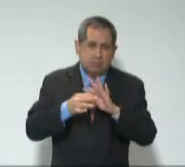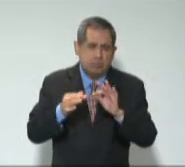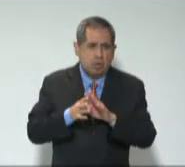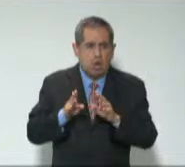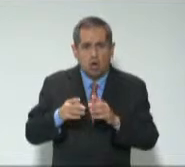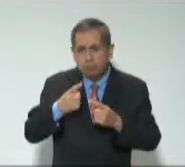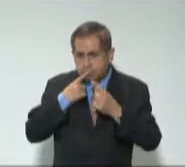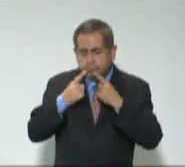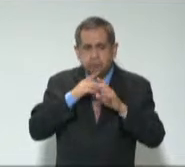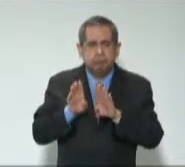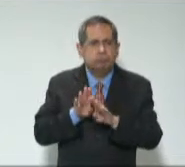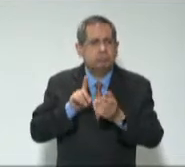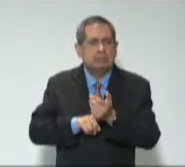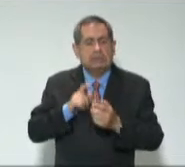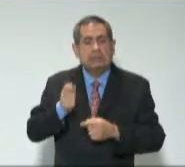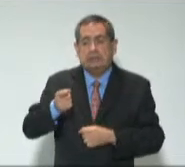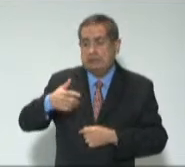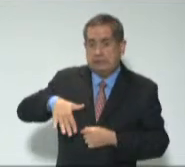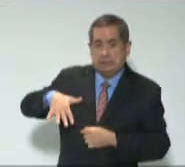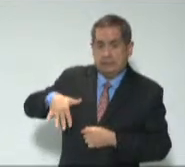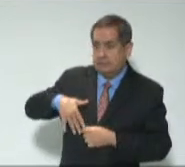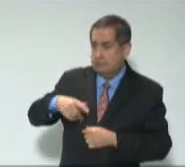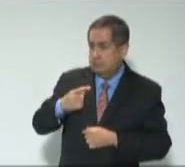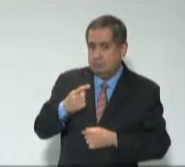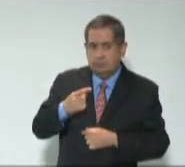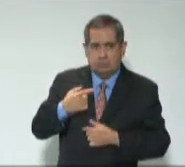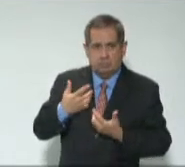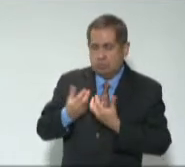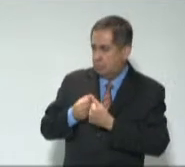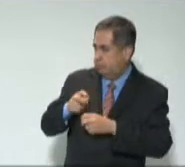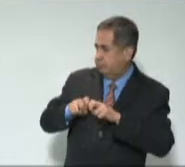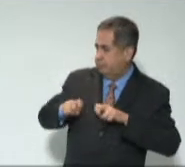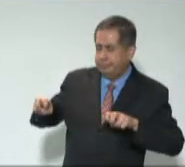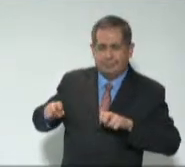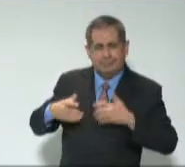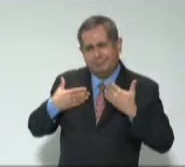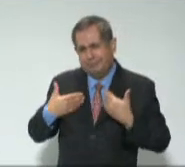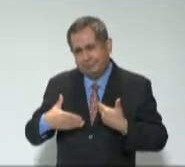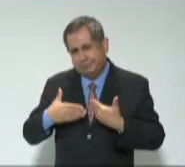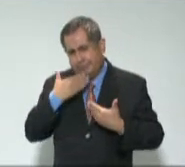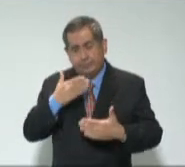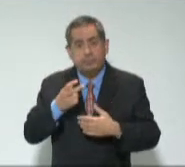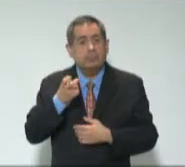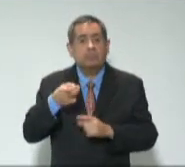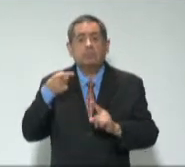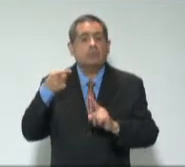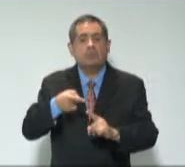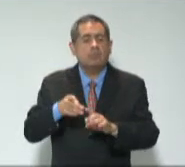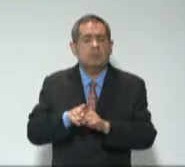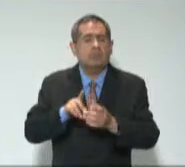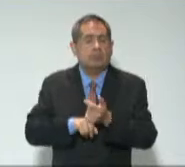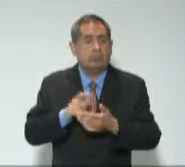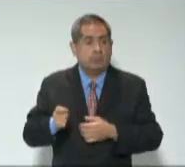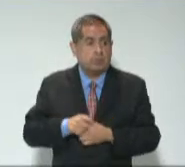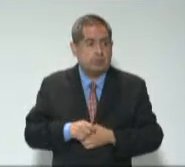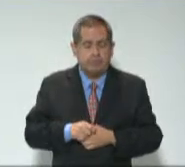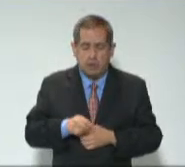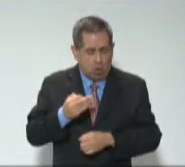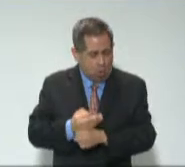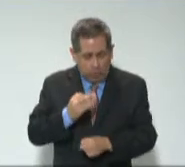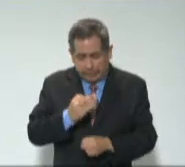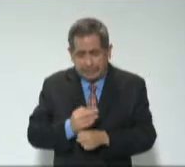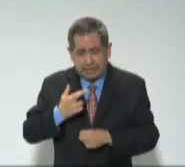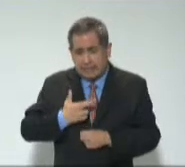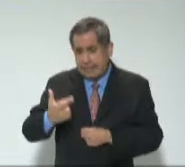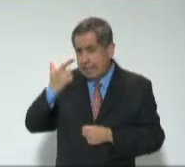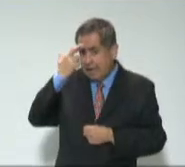que han destacado quienes tengo el privilegio de acompañar en el panel en el sentido de que con mayor razón